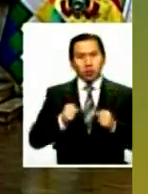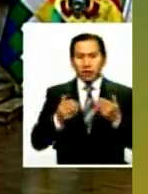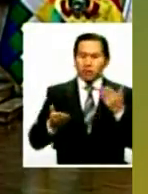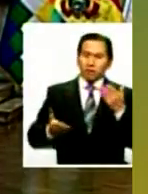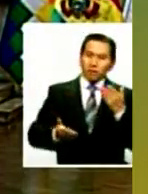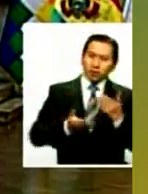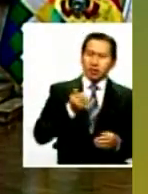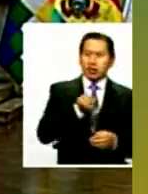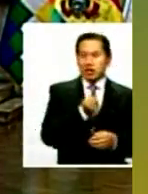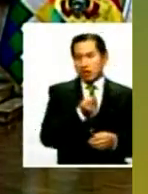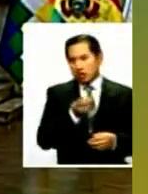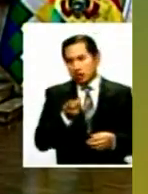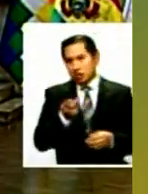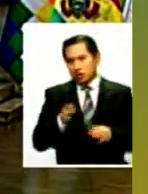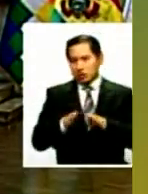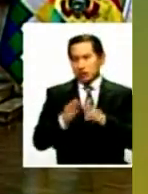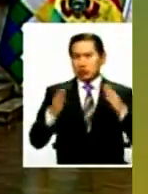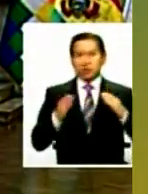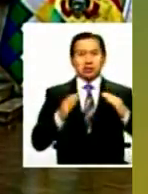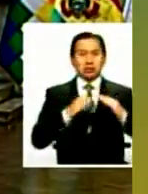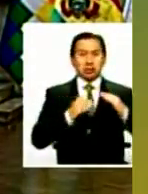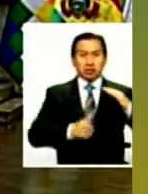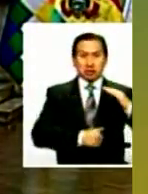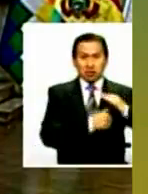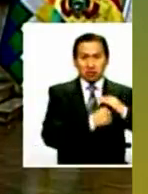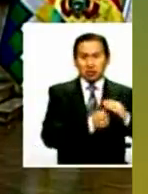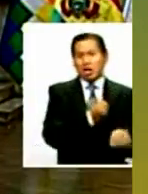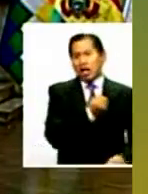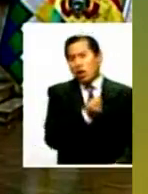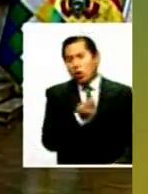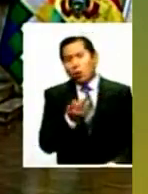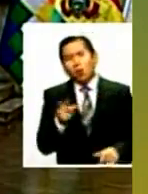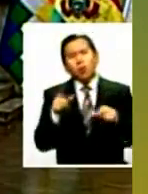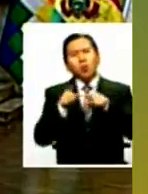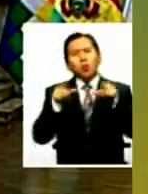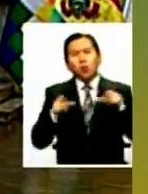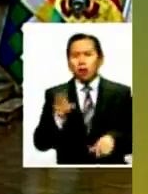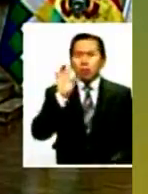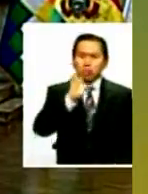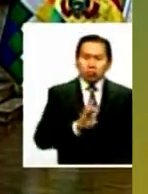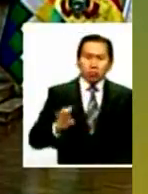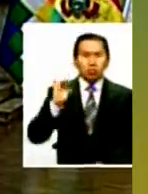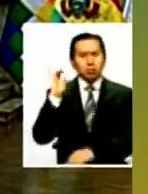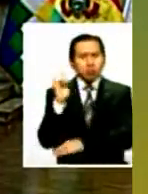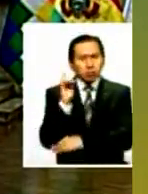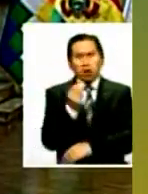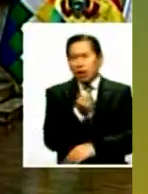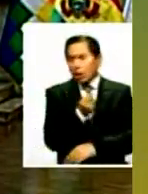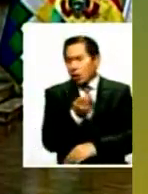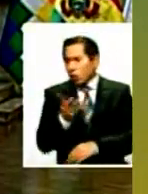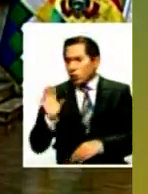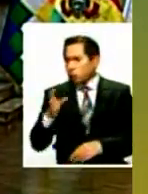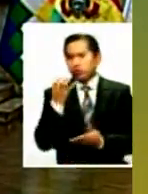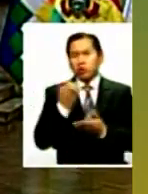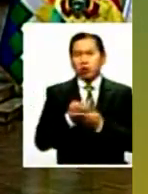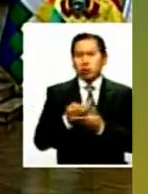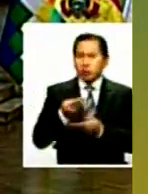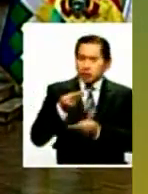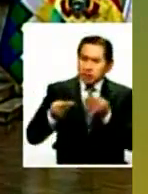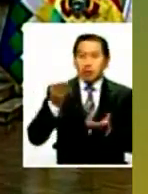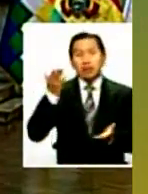posible. Ya estamos a mediados de abril y esperamos que esto no se extienda hasta mayo, porque son dos meses ya que